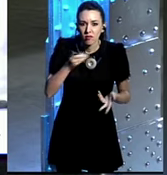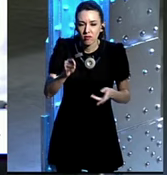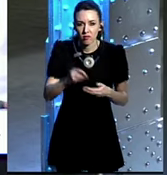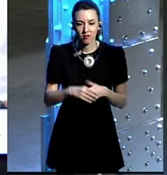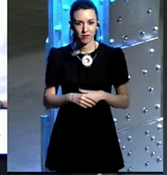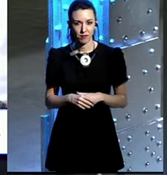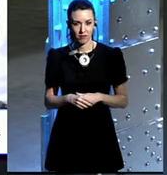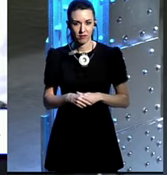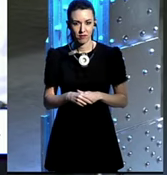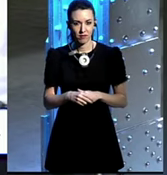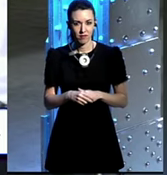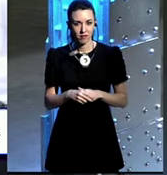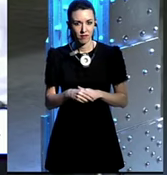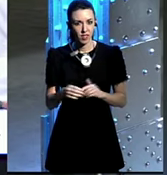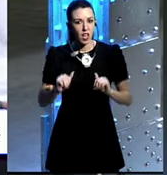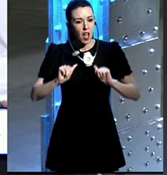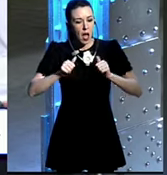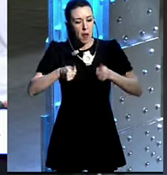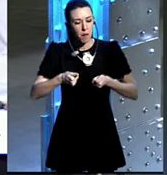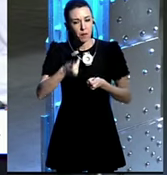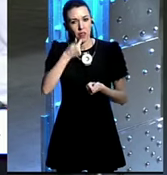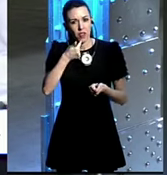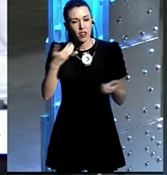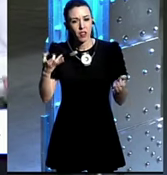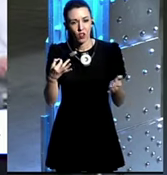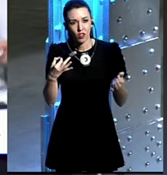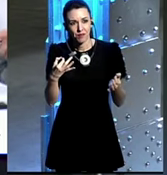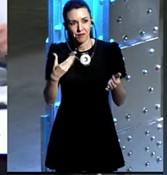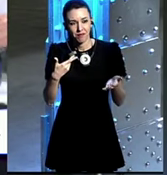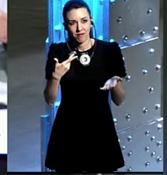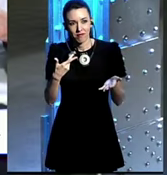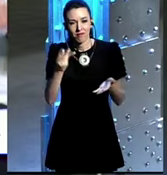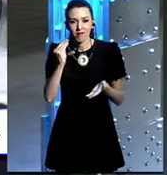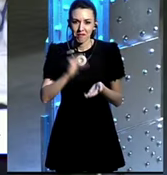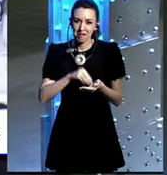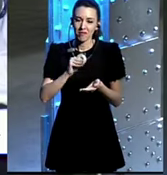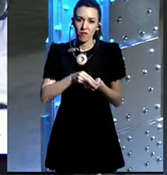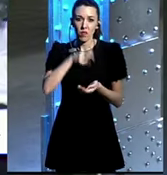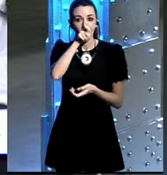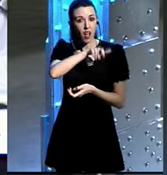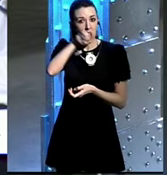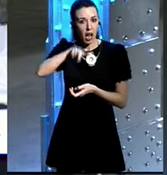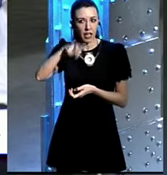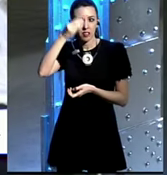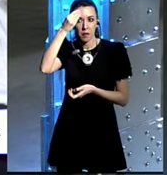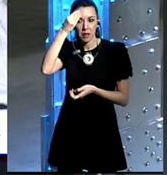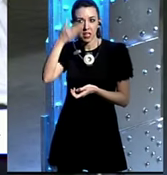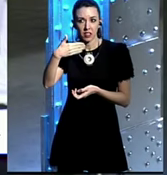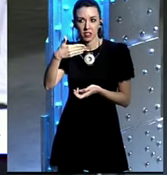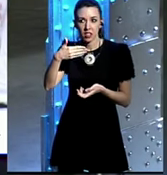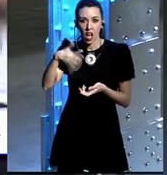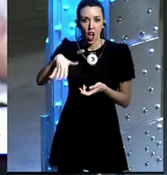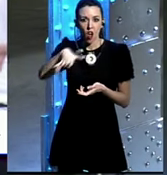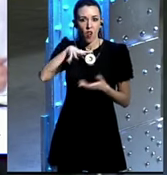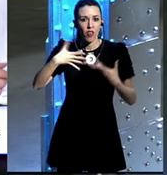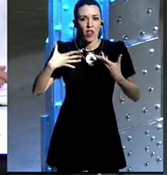I would start by... Empezaría diciendo que muy a menudo la gente infravalora la ubicuidad